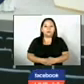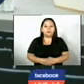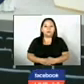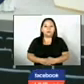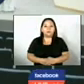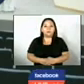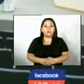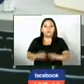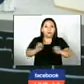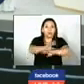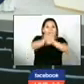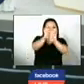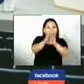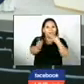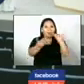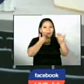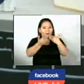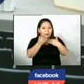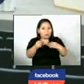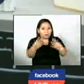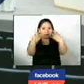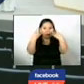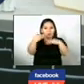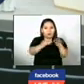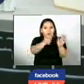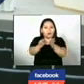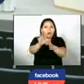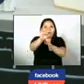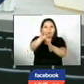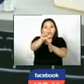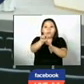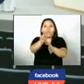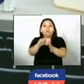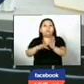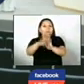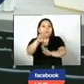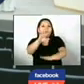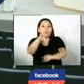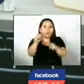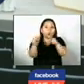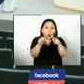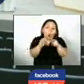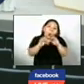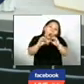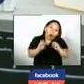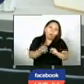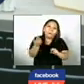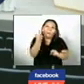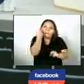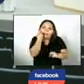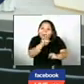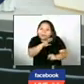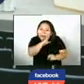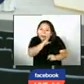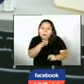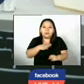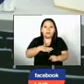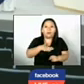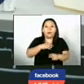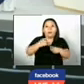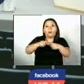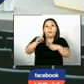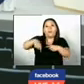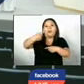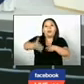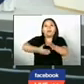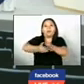quiero aclarar compañeros queridos televidentes que la fase 2 incluye a las personas mayores de 50 años y aquellas que padecen enfermedades crónicas pero el día de mañana